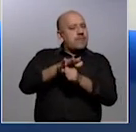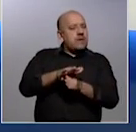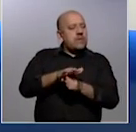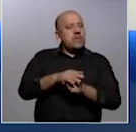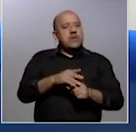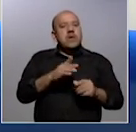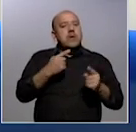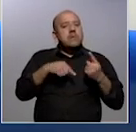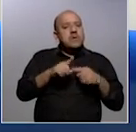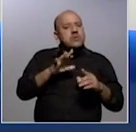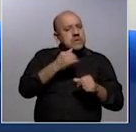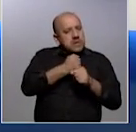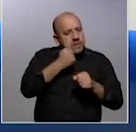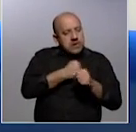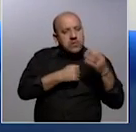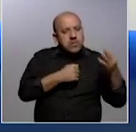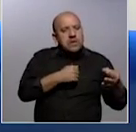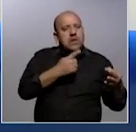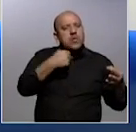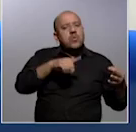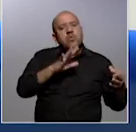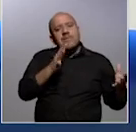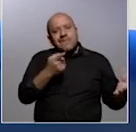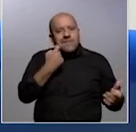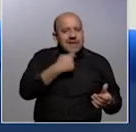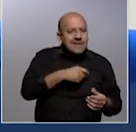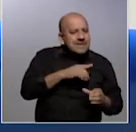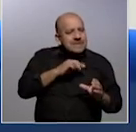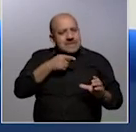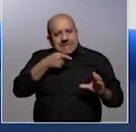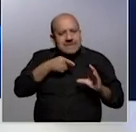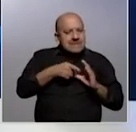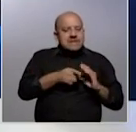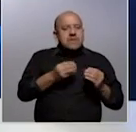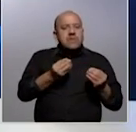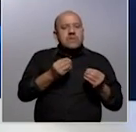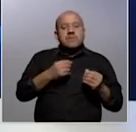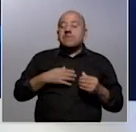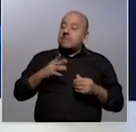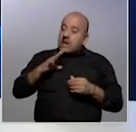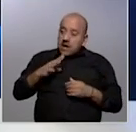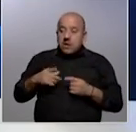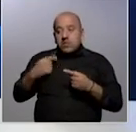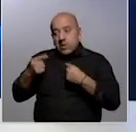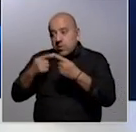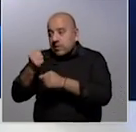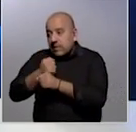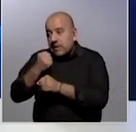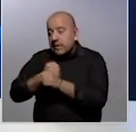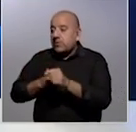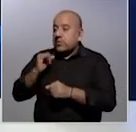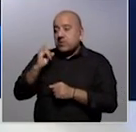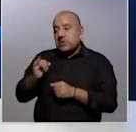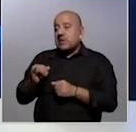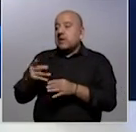decir pero se está trabajando bien o todavía falta meterle carne y unir tenemos que seguir trabajando eso es un tema que hay que